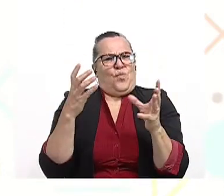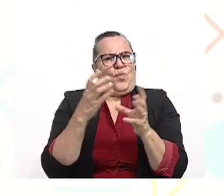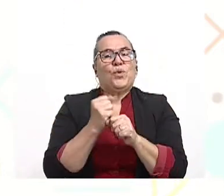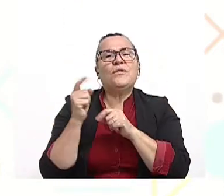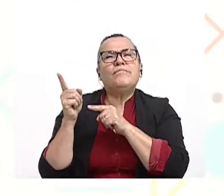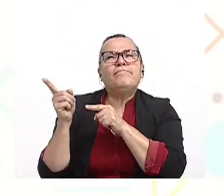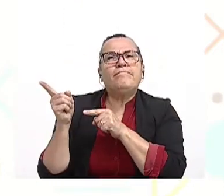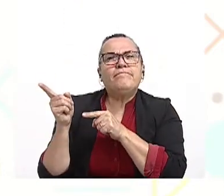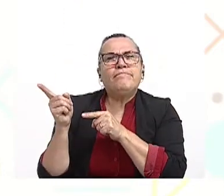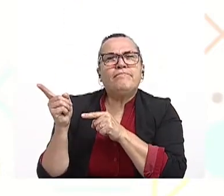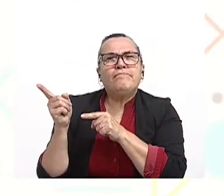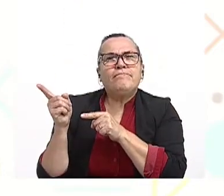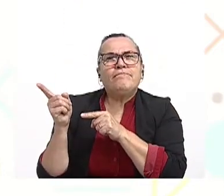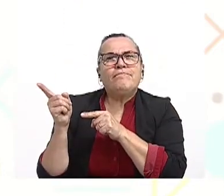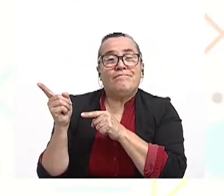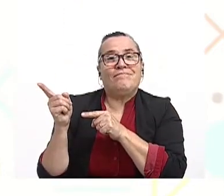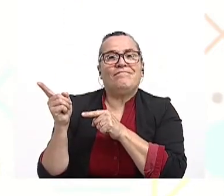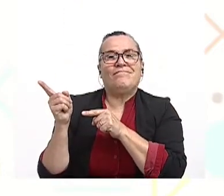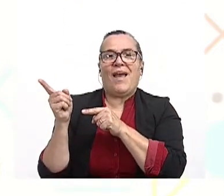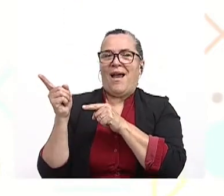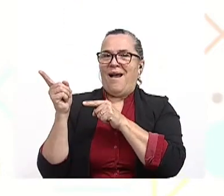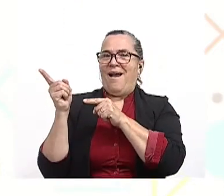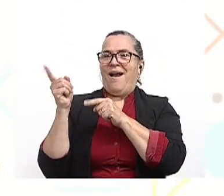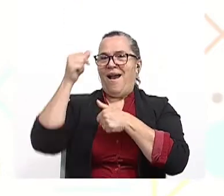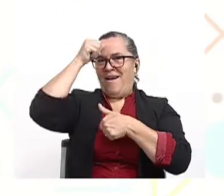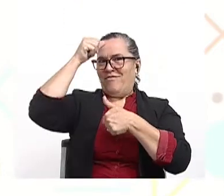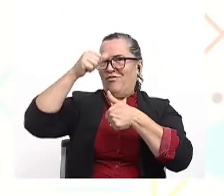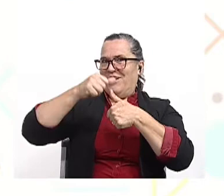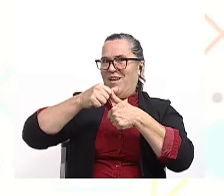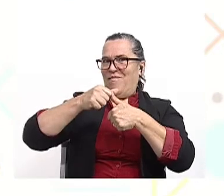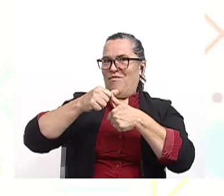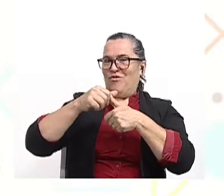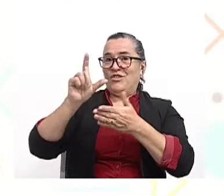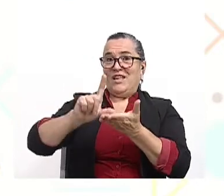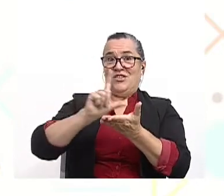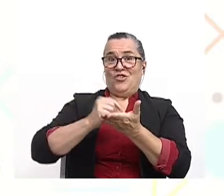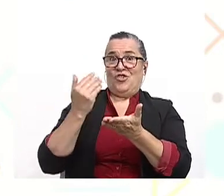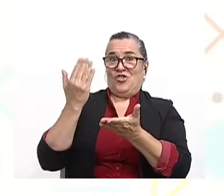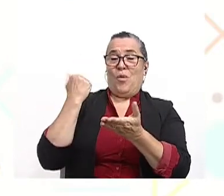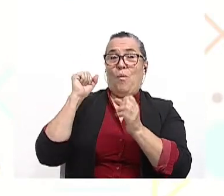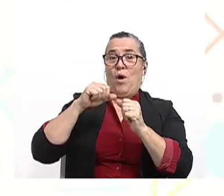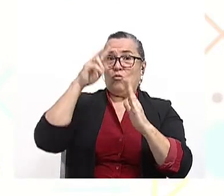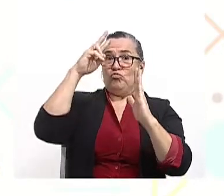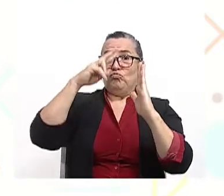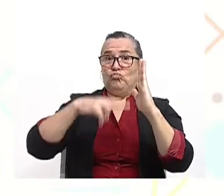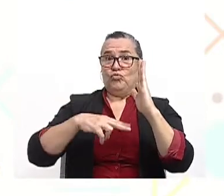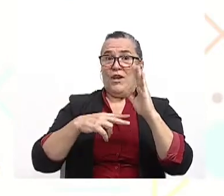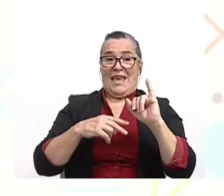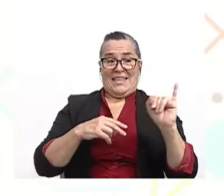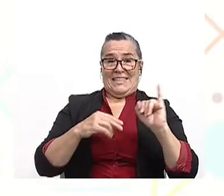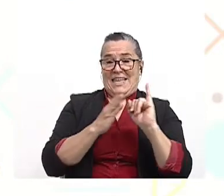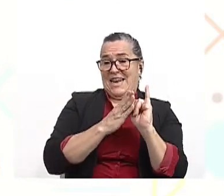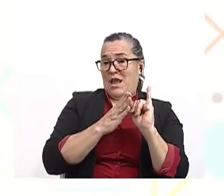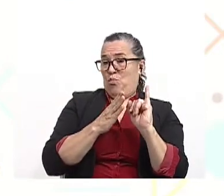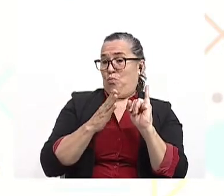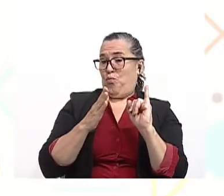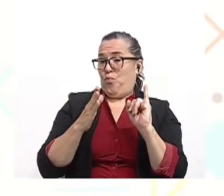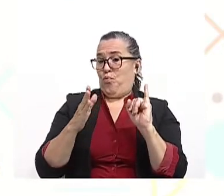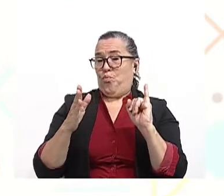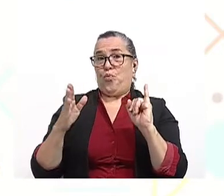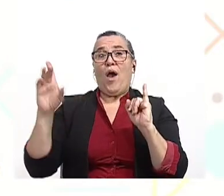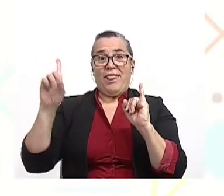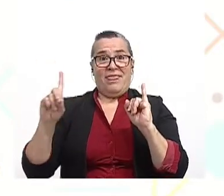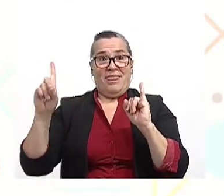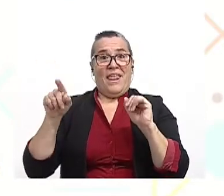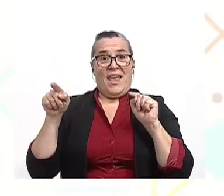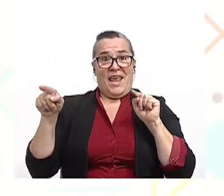entonces. Recordemos que habíamos mencionado en nuestra clase anterior que podemos leer la gráfica de izquierda a derecha. En